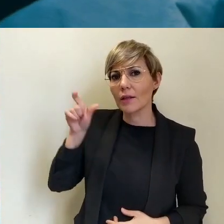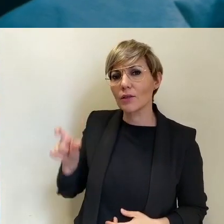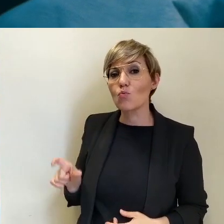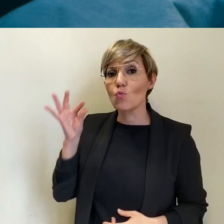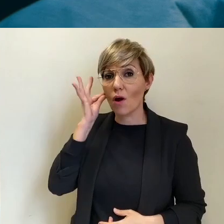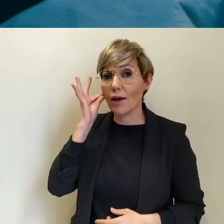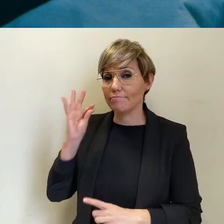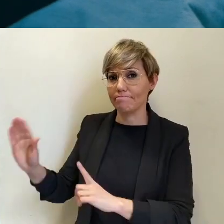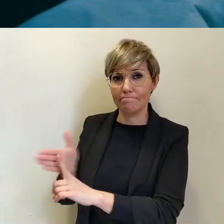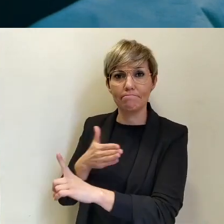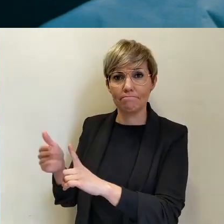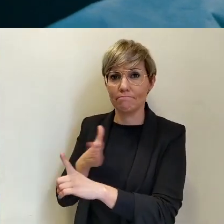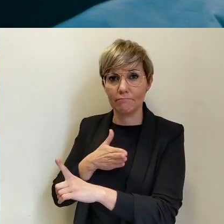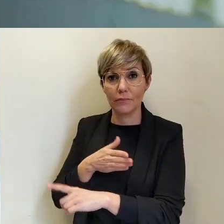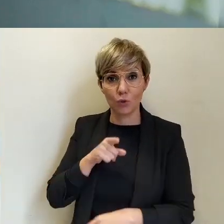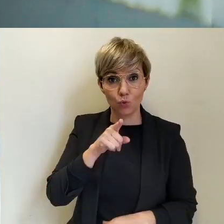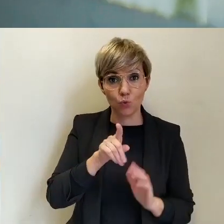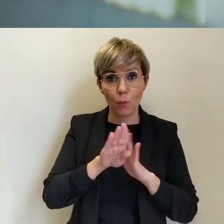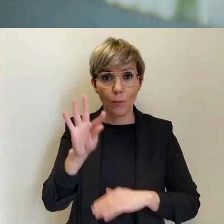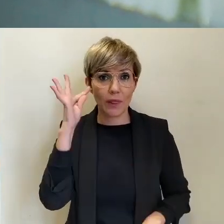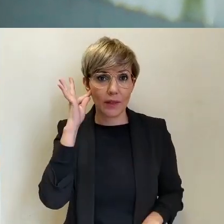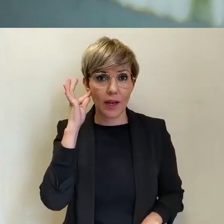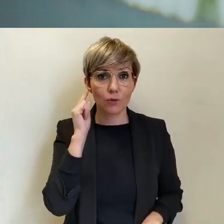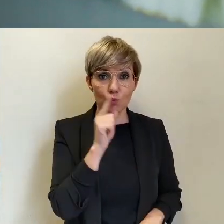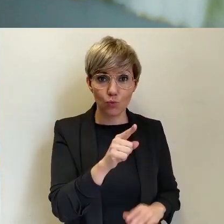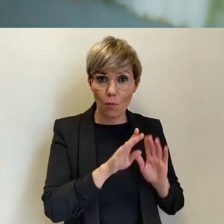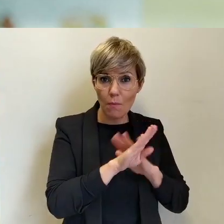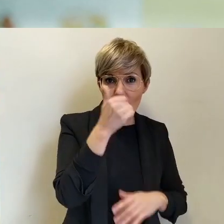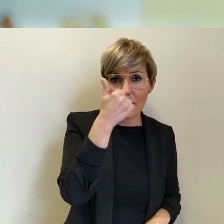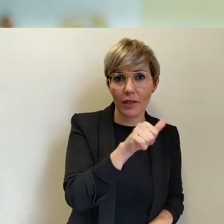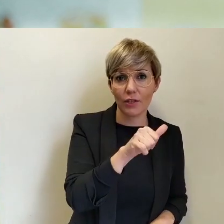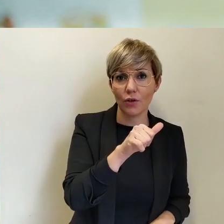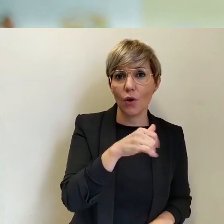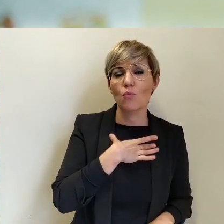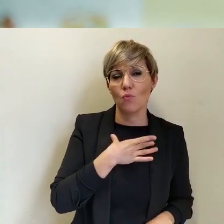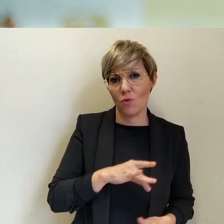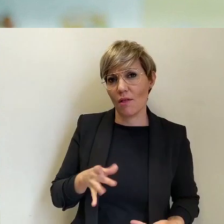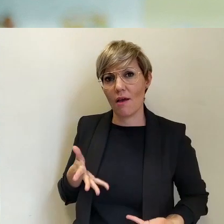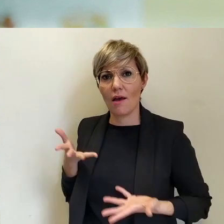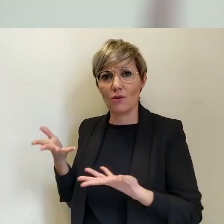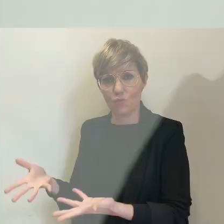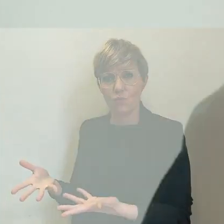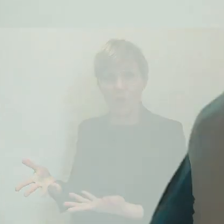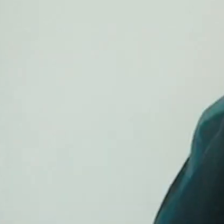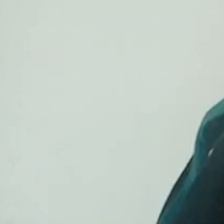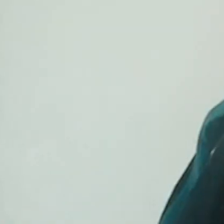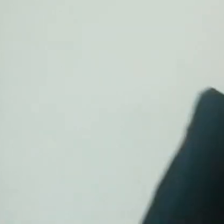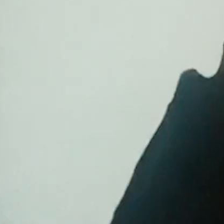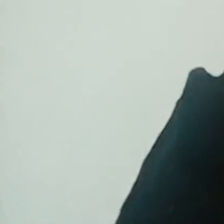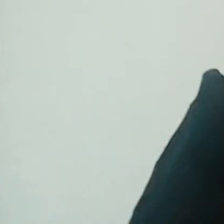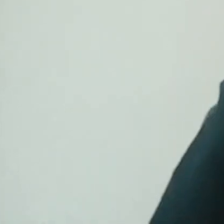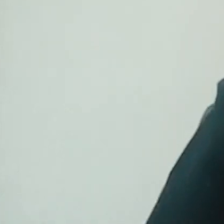ti puede estar sufriendo malos tratos. Y tú, vecina, tú, vecino, puedes actuar. Si la